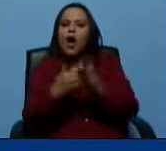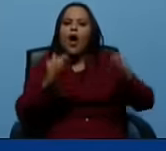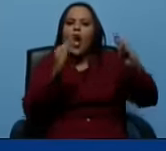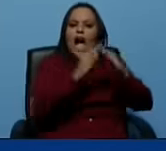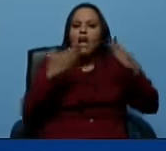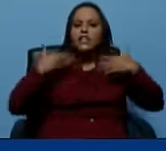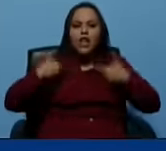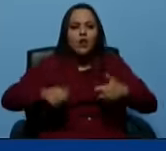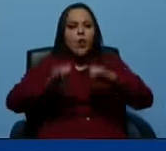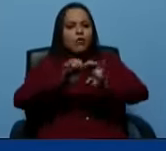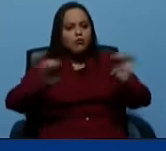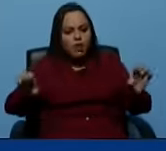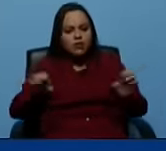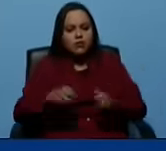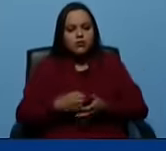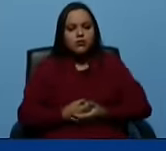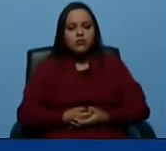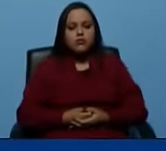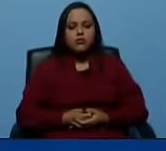educación,